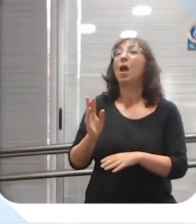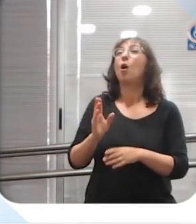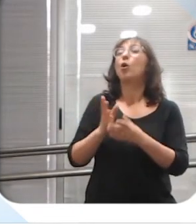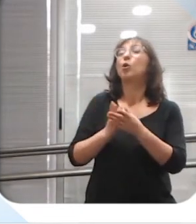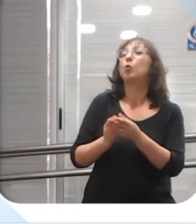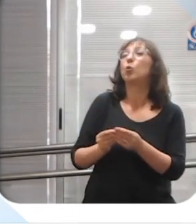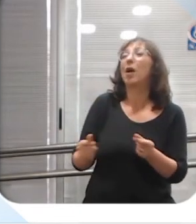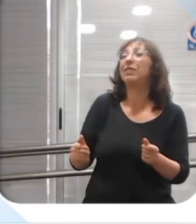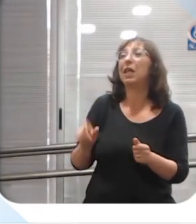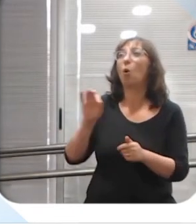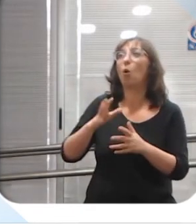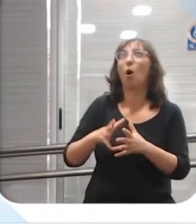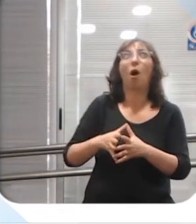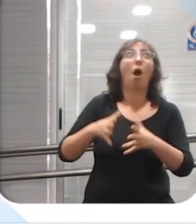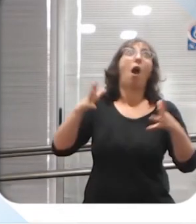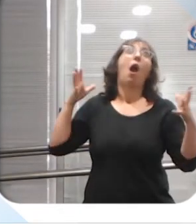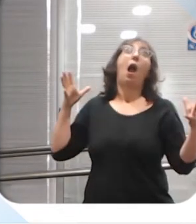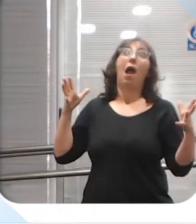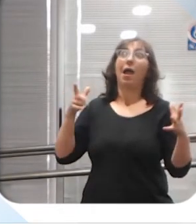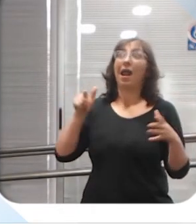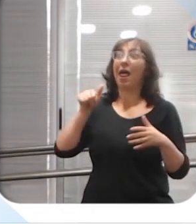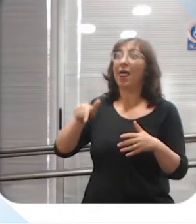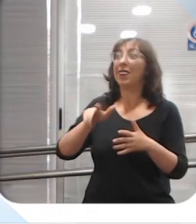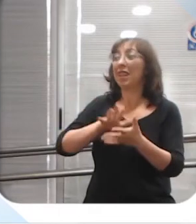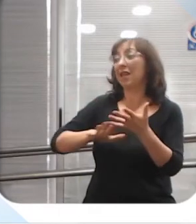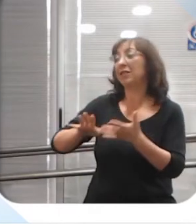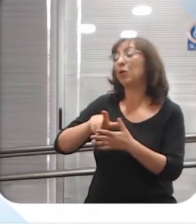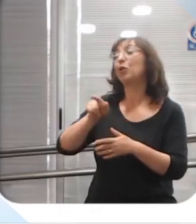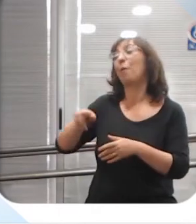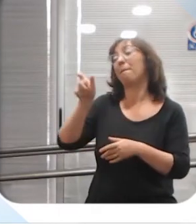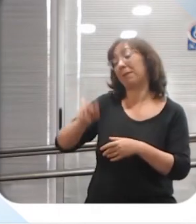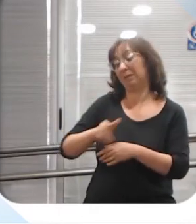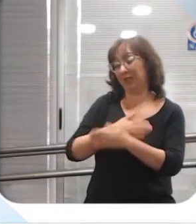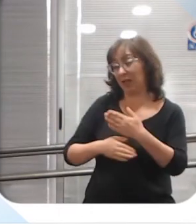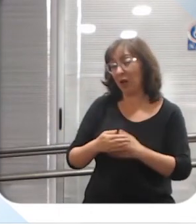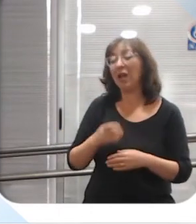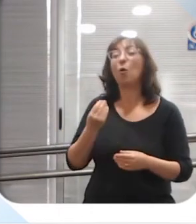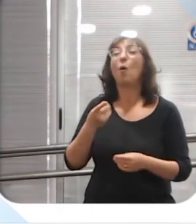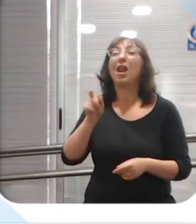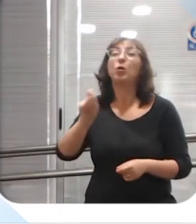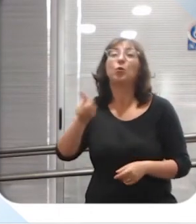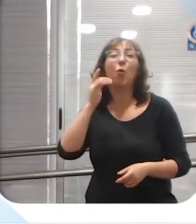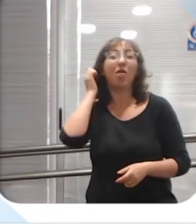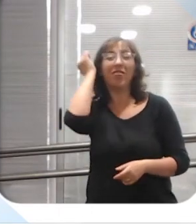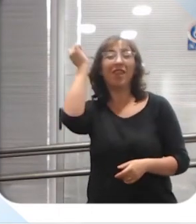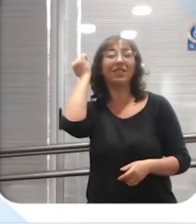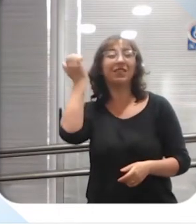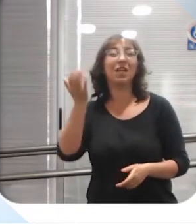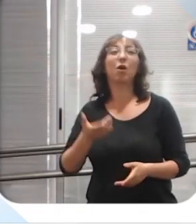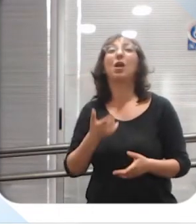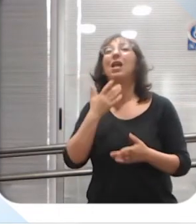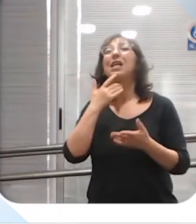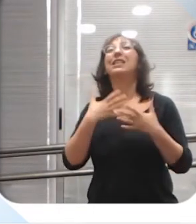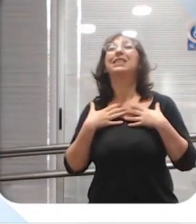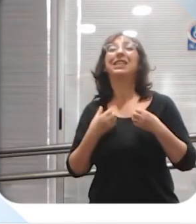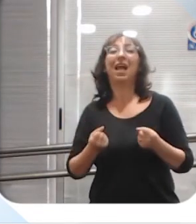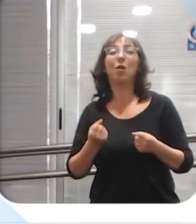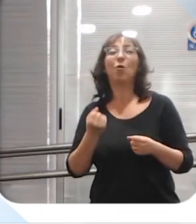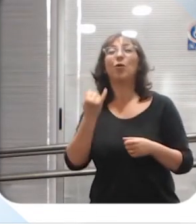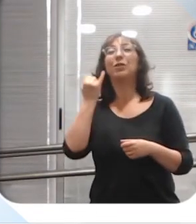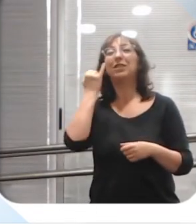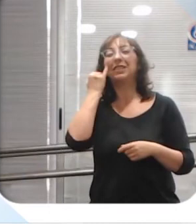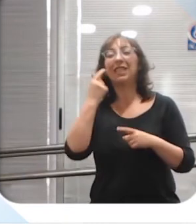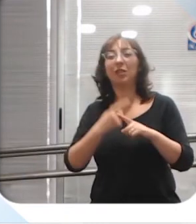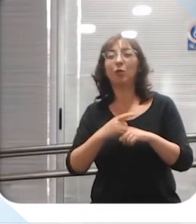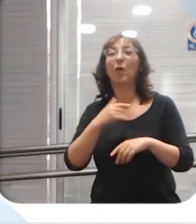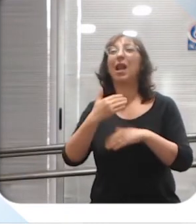suavizados o agrandados en los medios donde la persona se mueve, ¿verdad? ¿Y cuál es su deseo? Cuando hablamos de salud sexual y reproductiva,